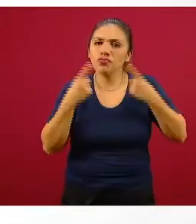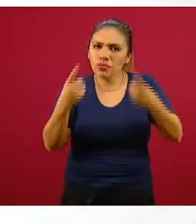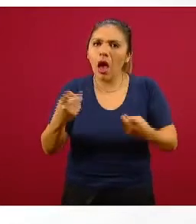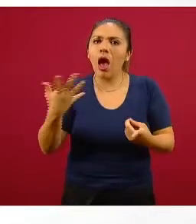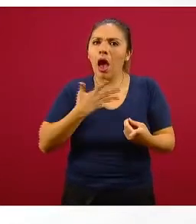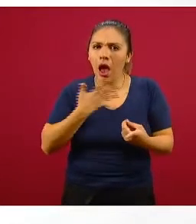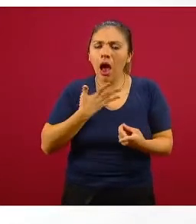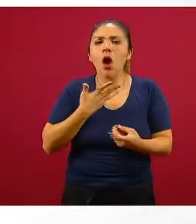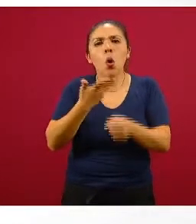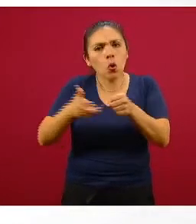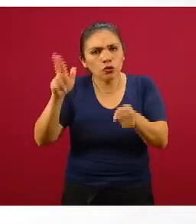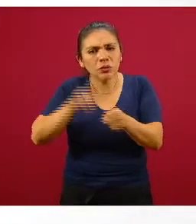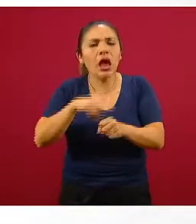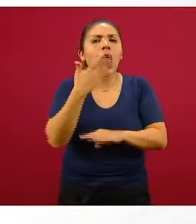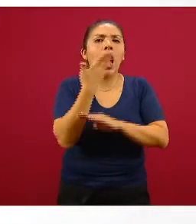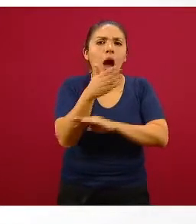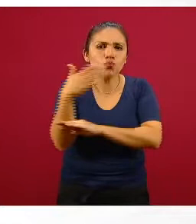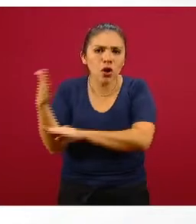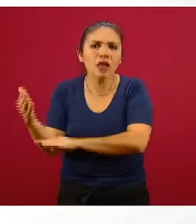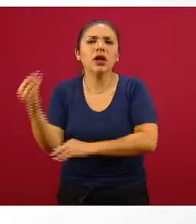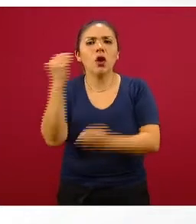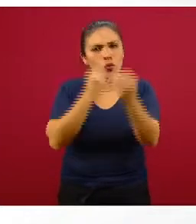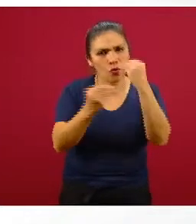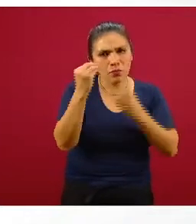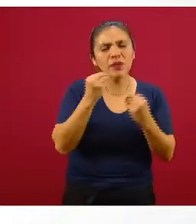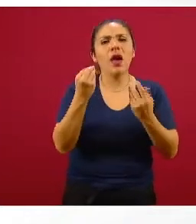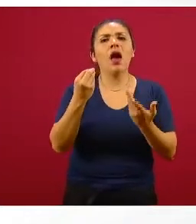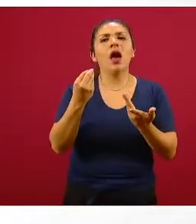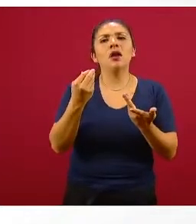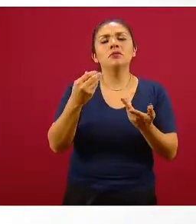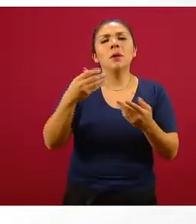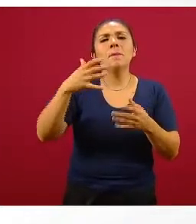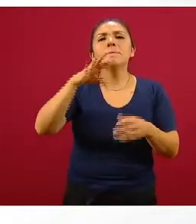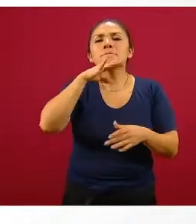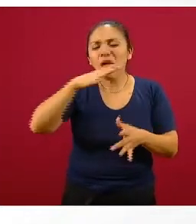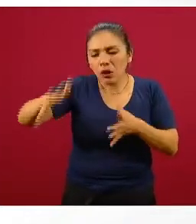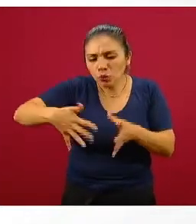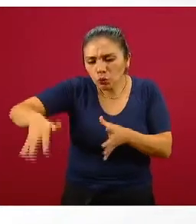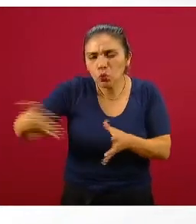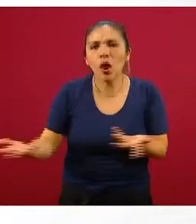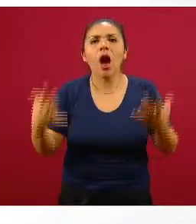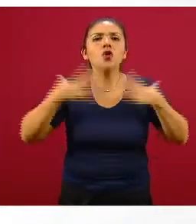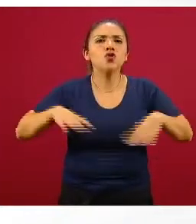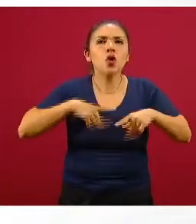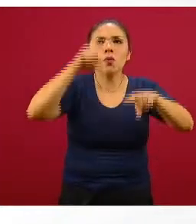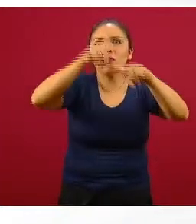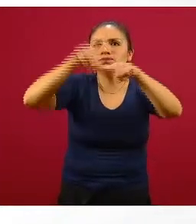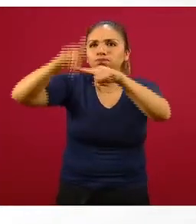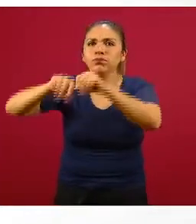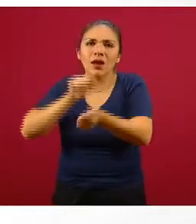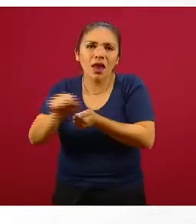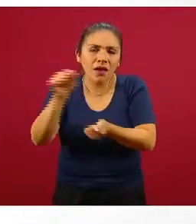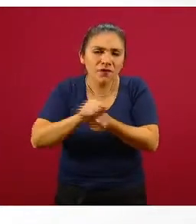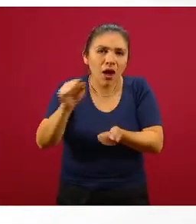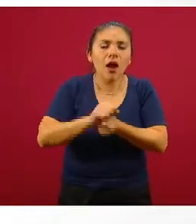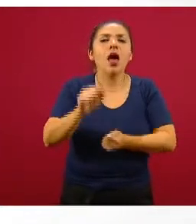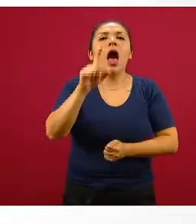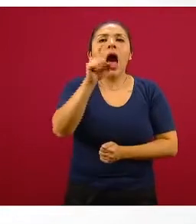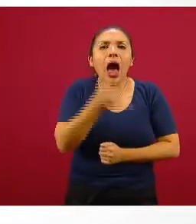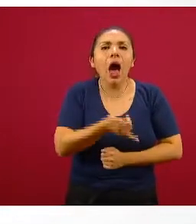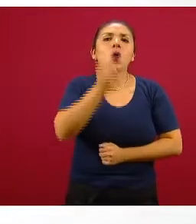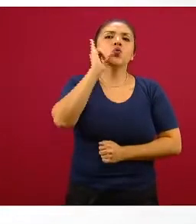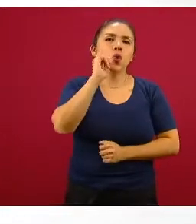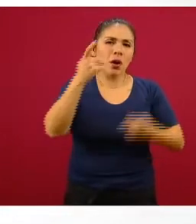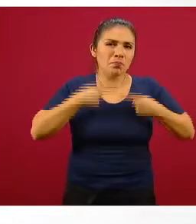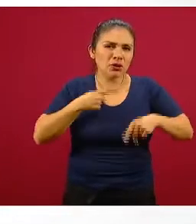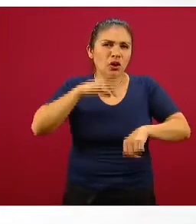servicios hospitalarios de ambulancia, de alimentación, de recolección de basura, de ropería, servicio de hidratación para el personal de salud